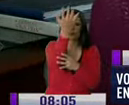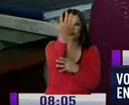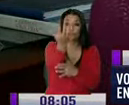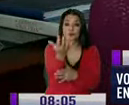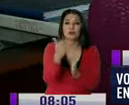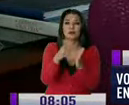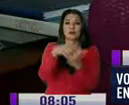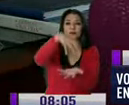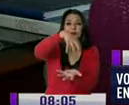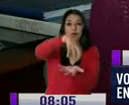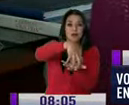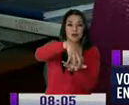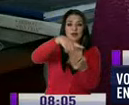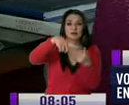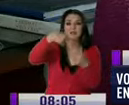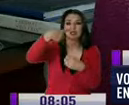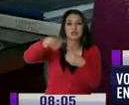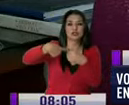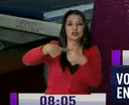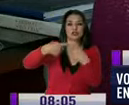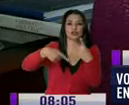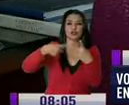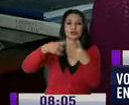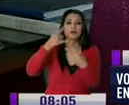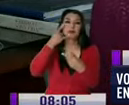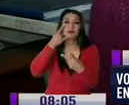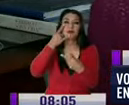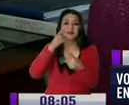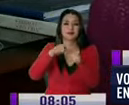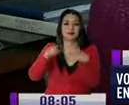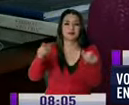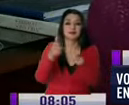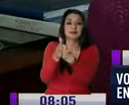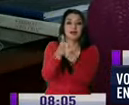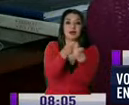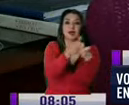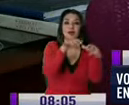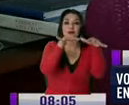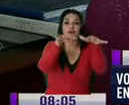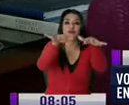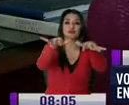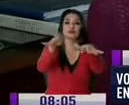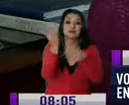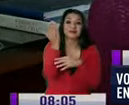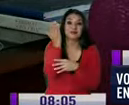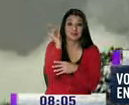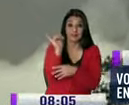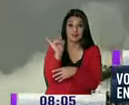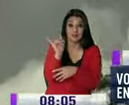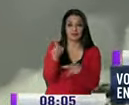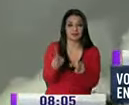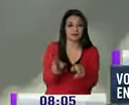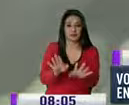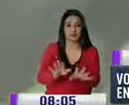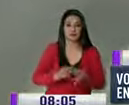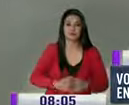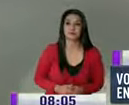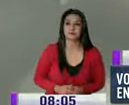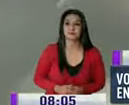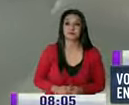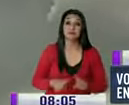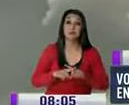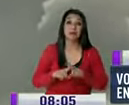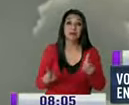como Cayambe, Quito, Pomasqui, etcétera, ¿no? Las poblaciones que fueron afectadas el fin de semana pasado. A pesar de ello, este volcán